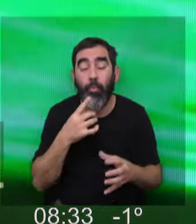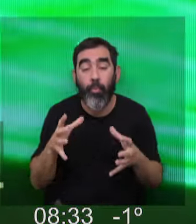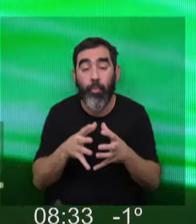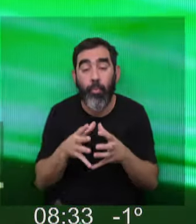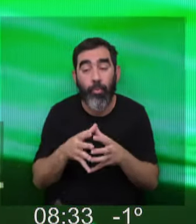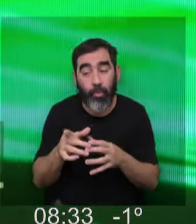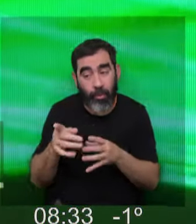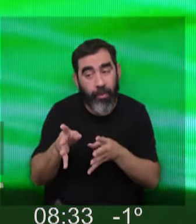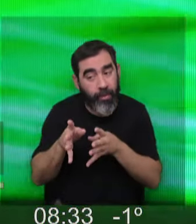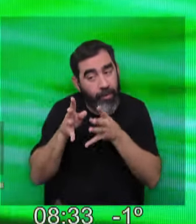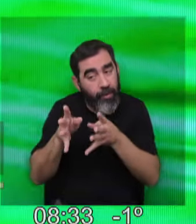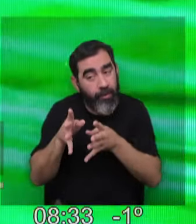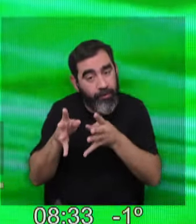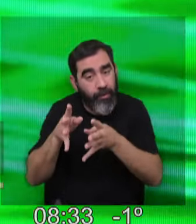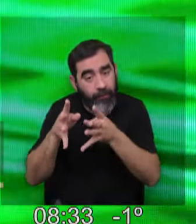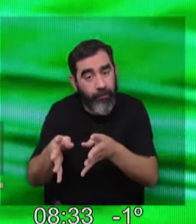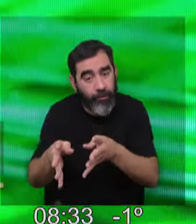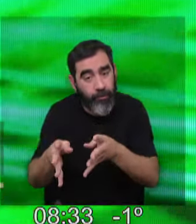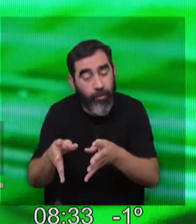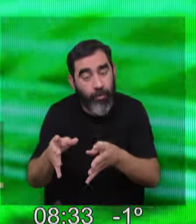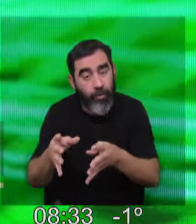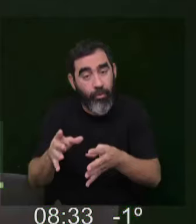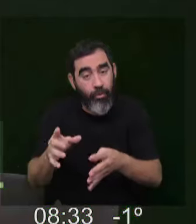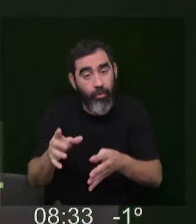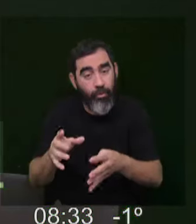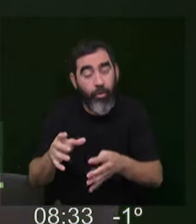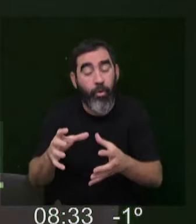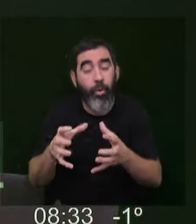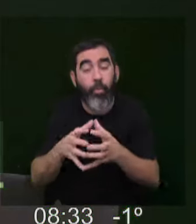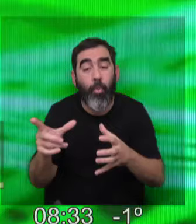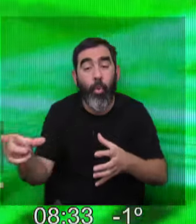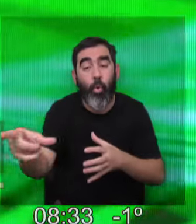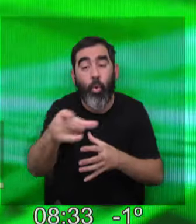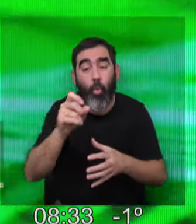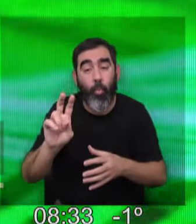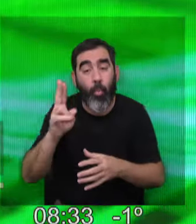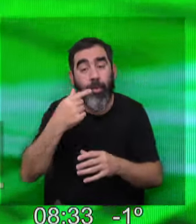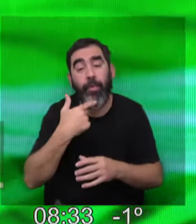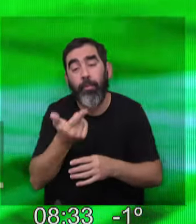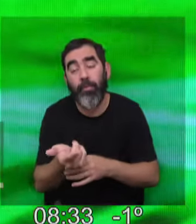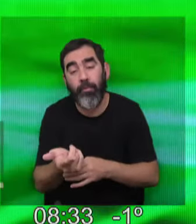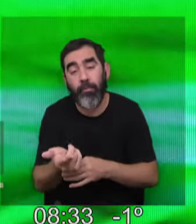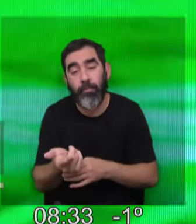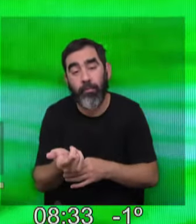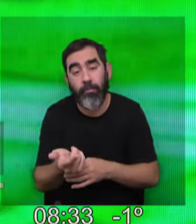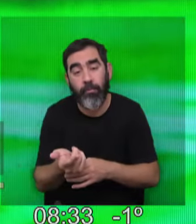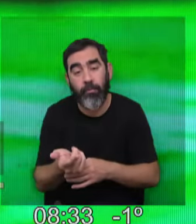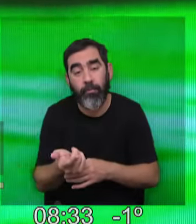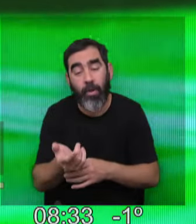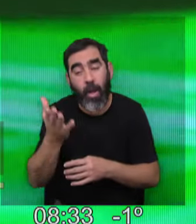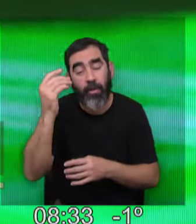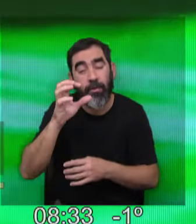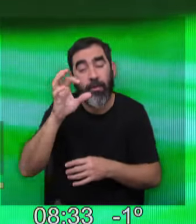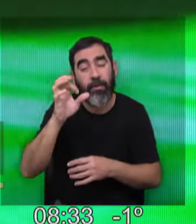eso. El Partido Comunista Uruguayo, por ejemplo, fue estalinista,